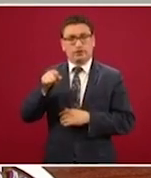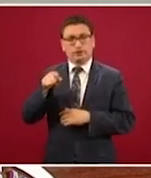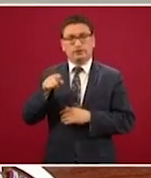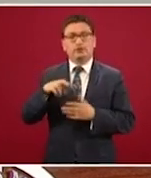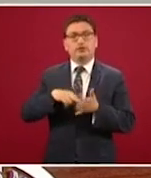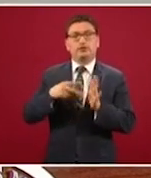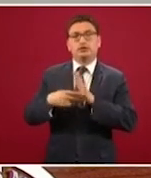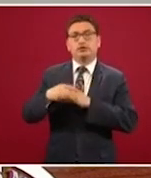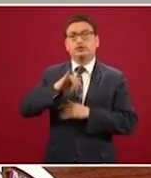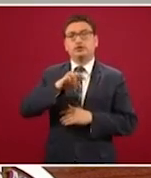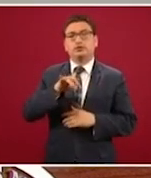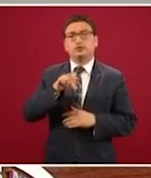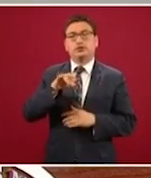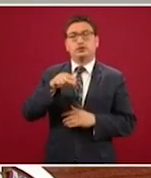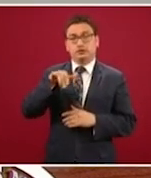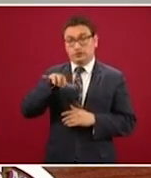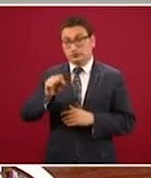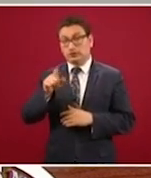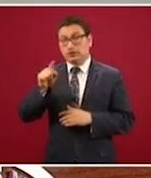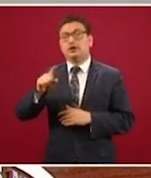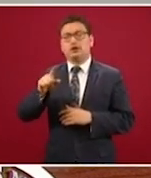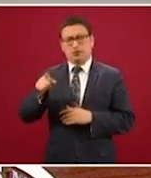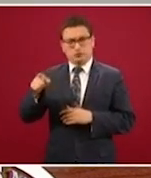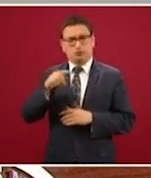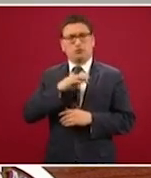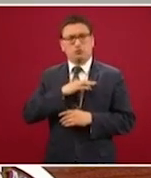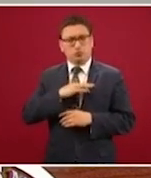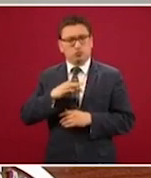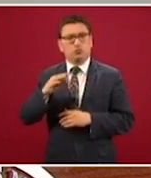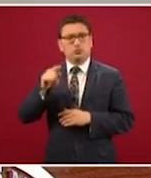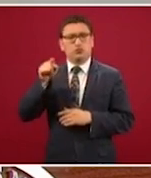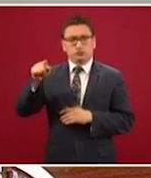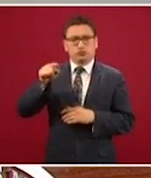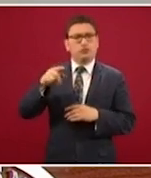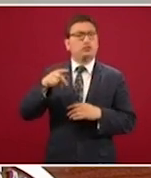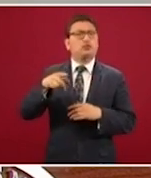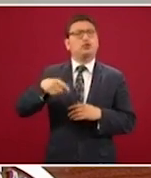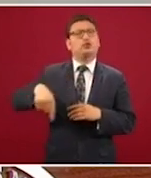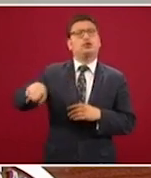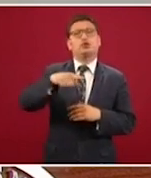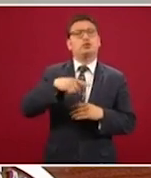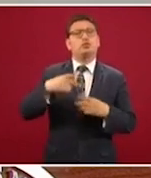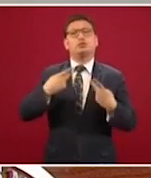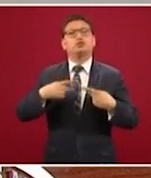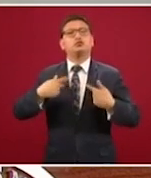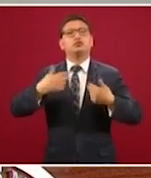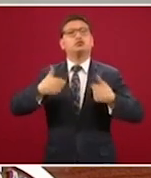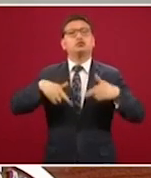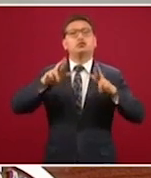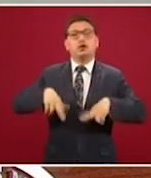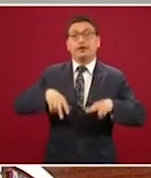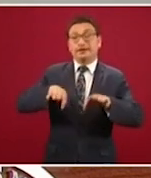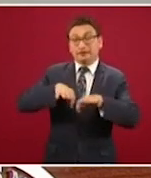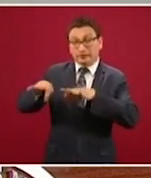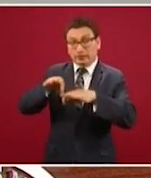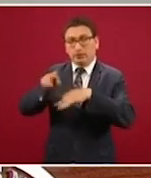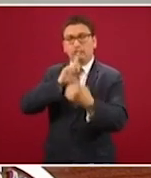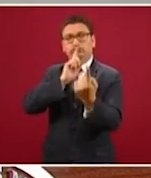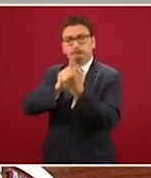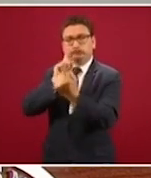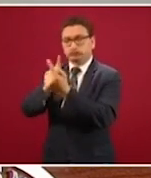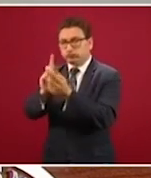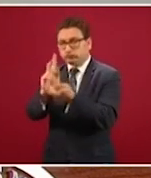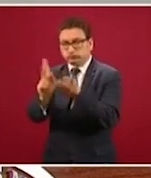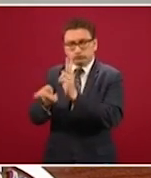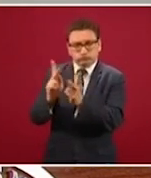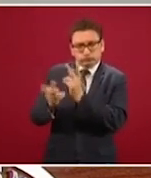ingeniero Jiménez Espriu, que hable con los representantes de los trabajadores. No